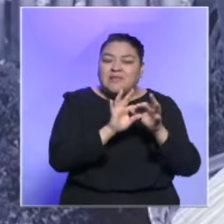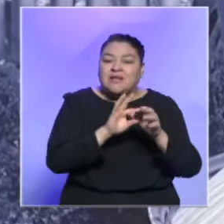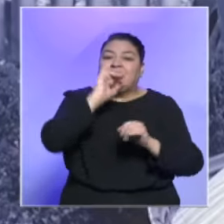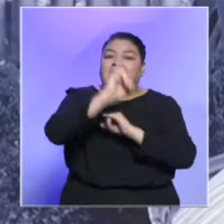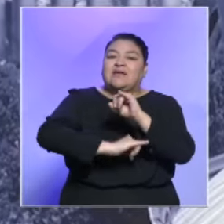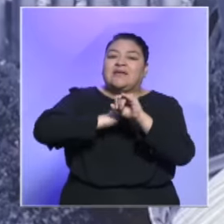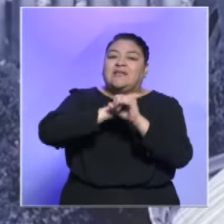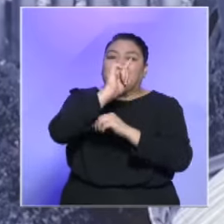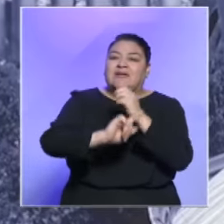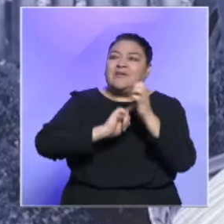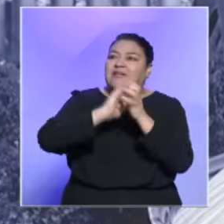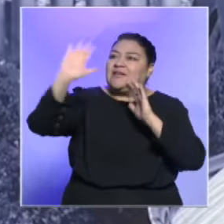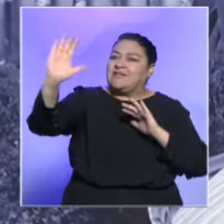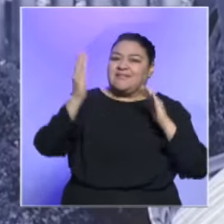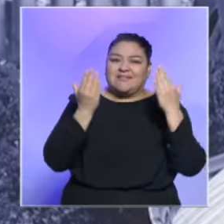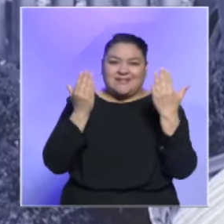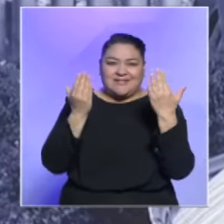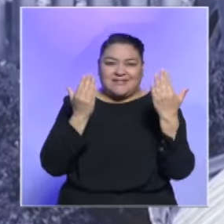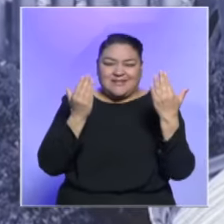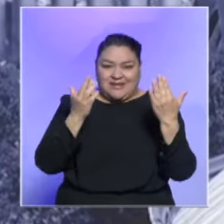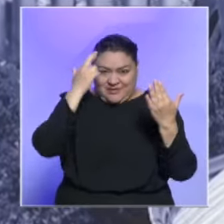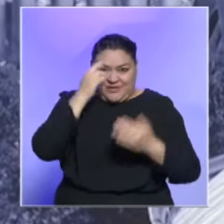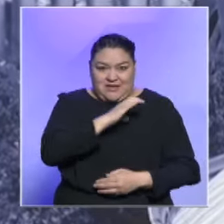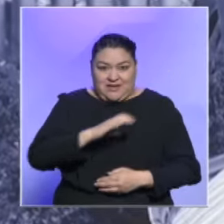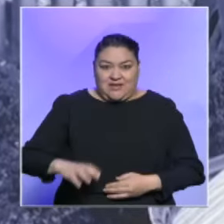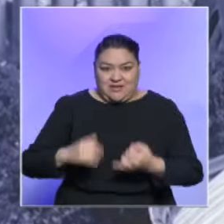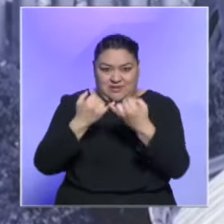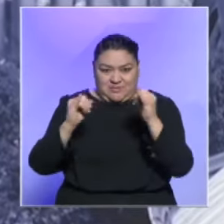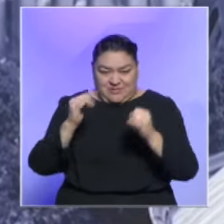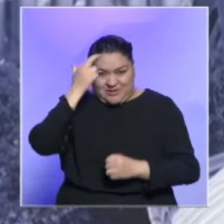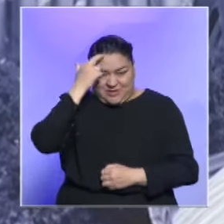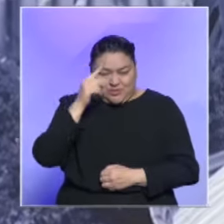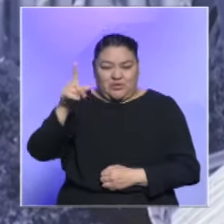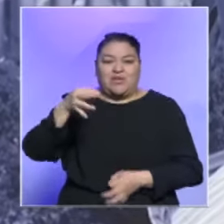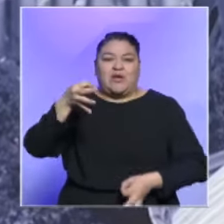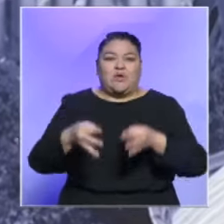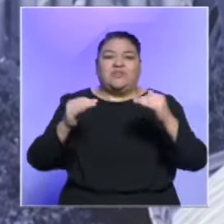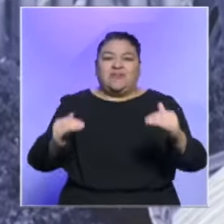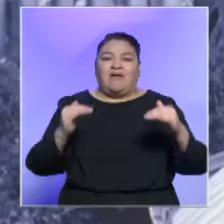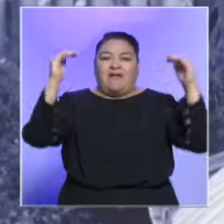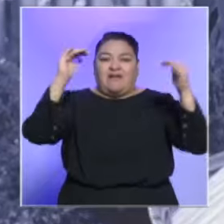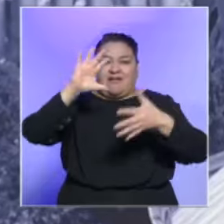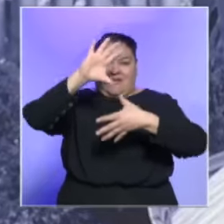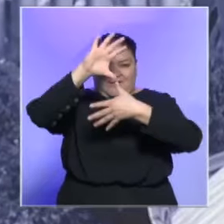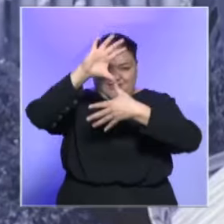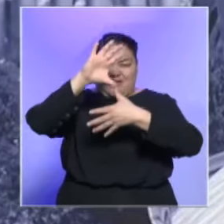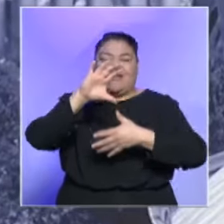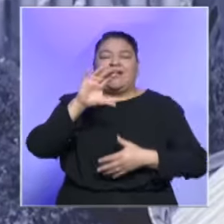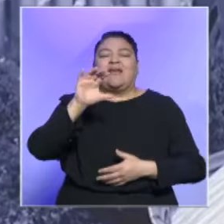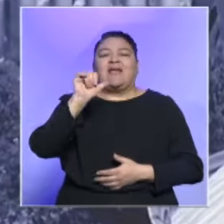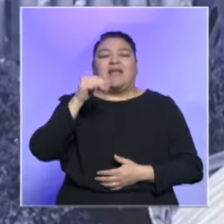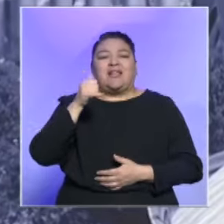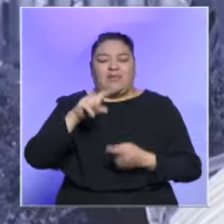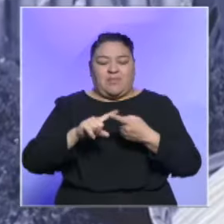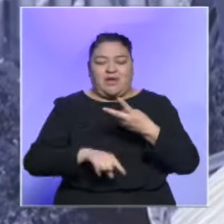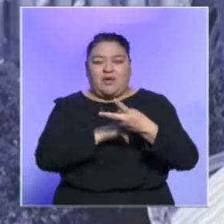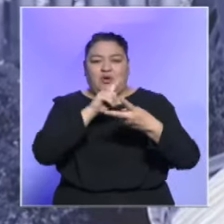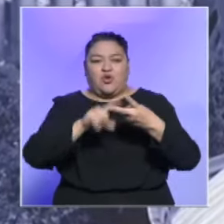convencionalidad de las candidaturas independientes. Nos recuerda el famoso caso Yatama de la Corte Interamericana y un caso en el que estuvo involucrado México, que es el